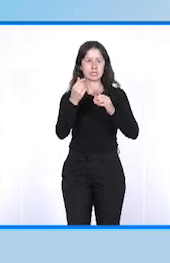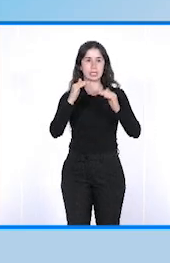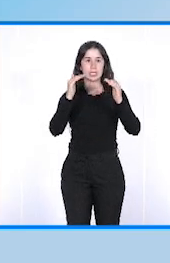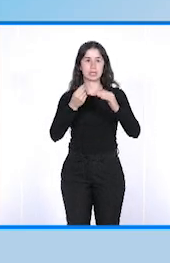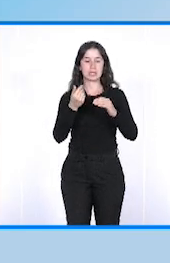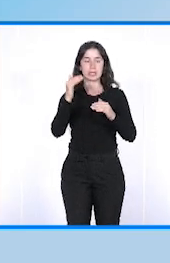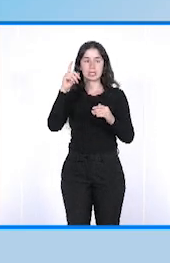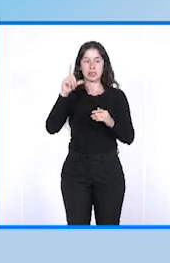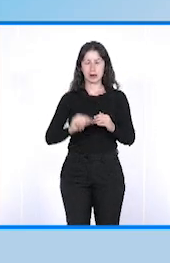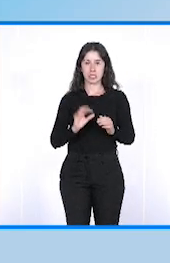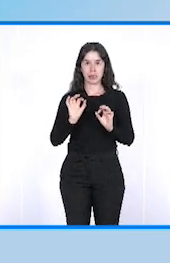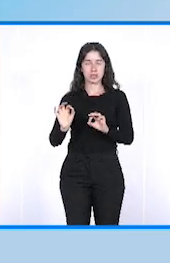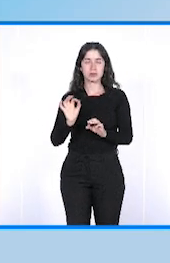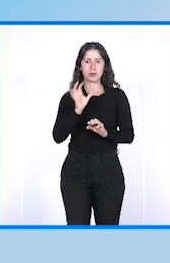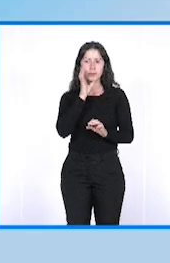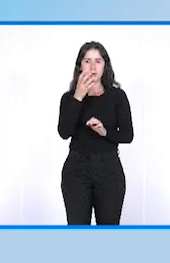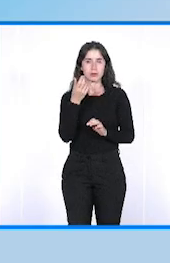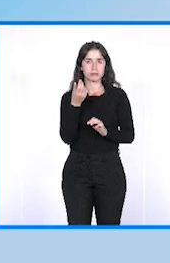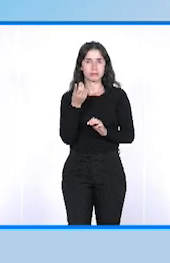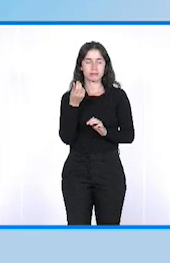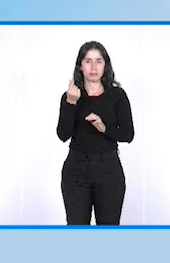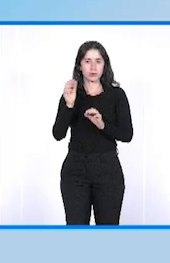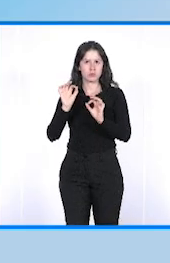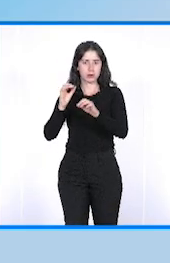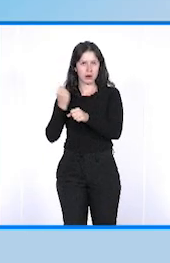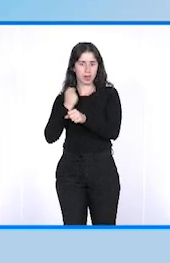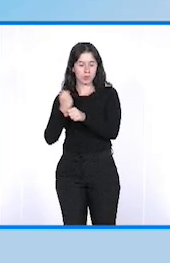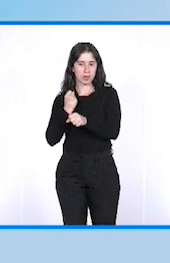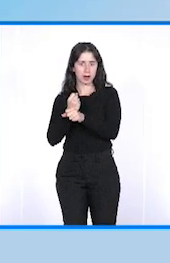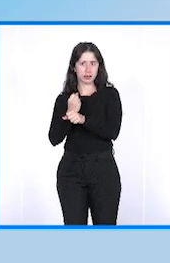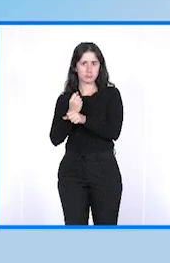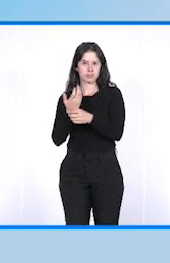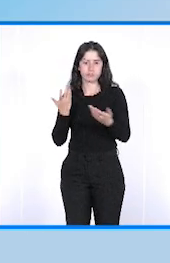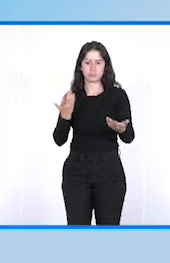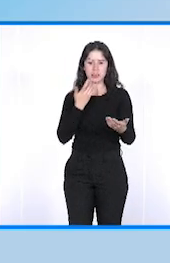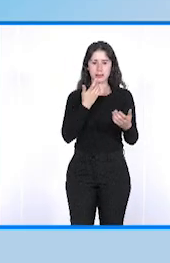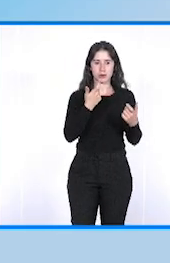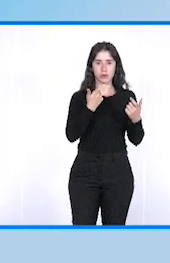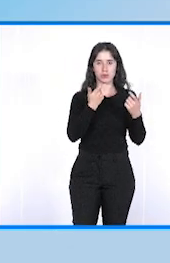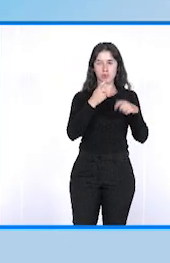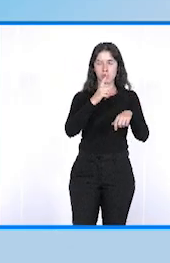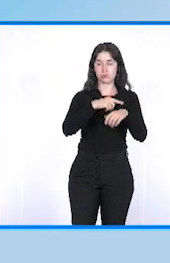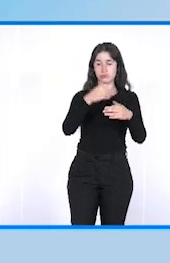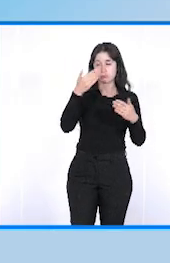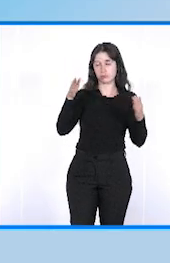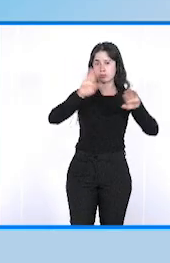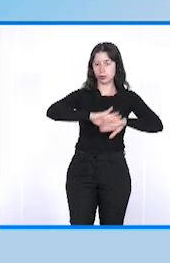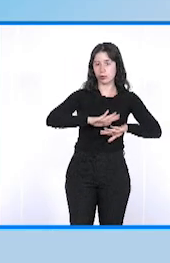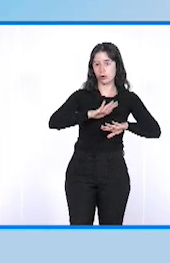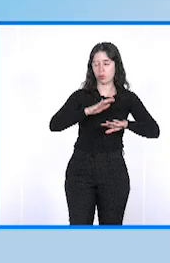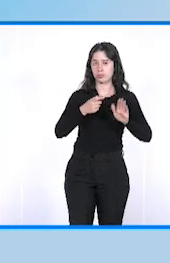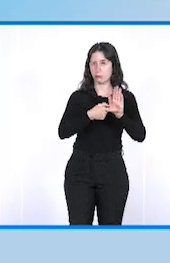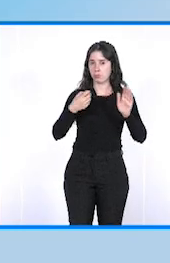importante que hay de coste es la laboral con lo cual te estás quitando un turno o un porcentaje de un turno Y con lo cual